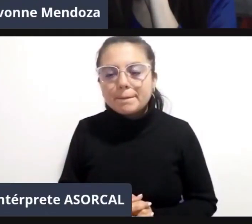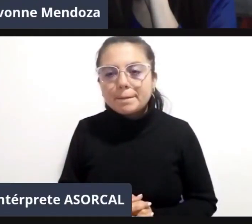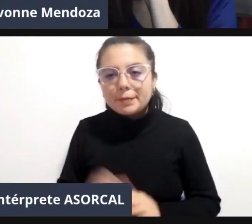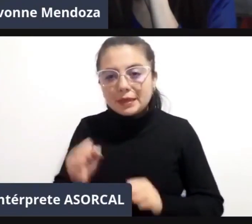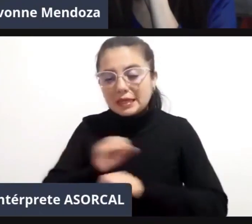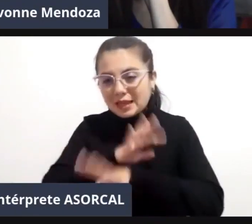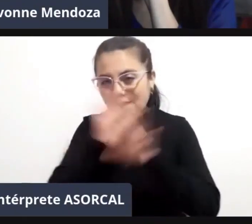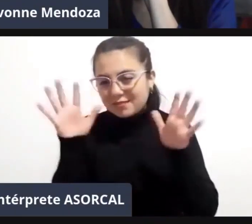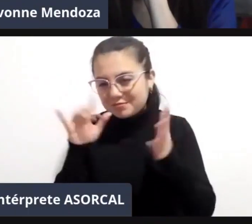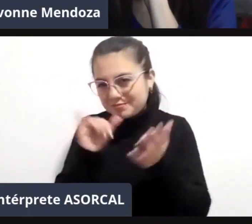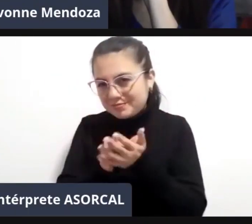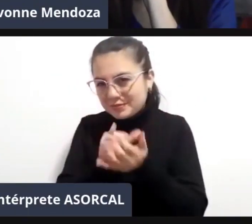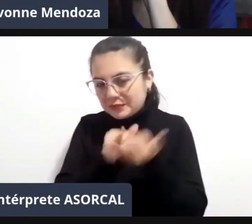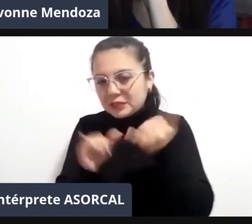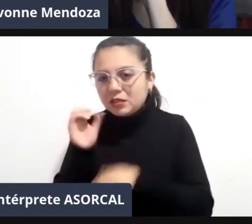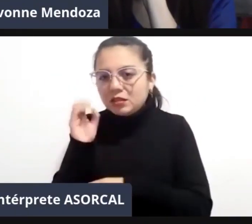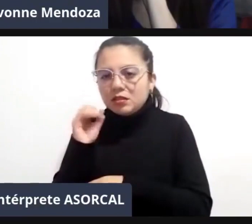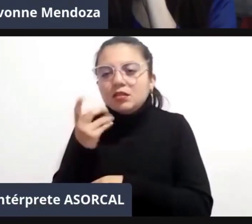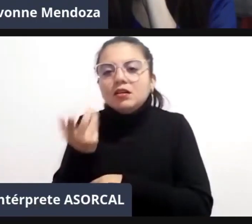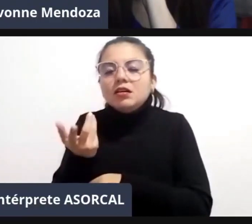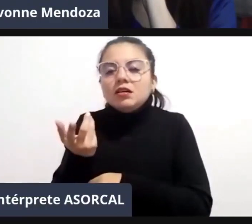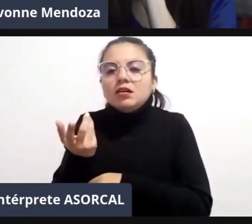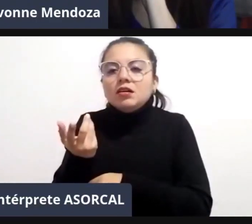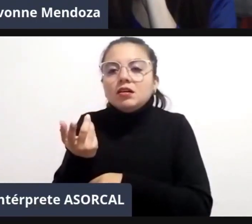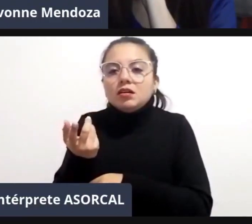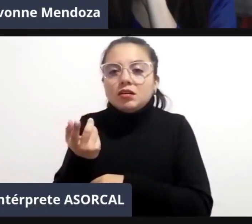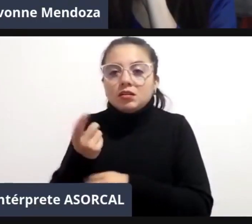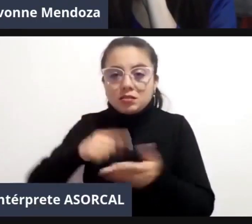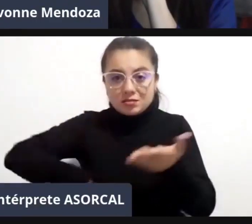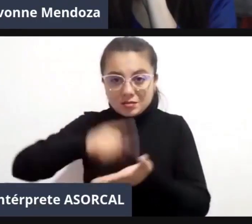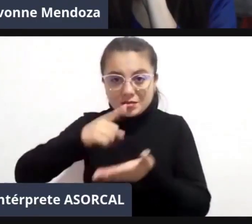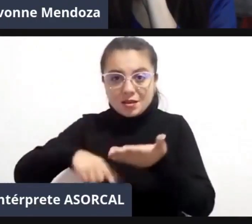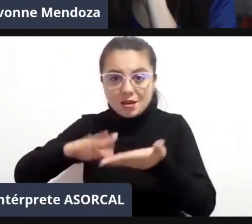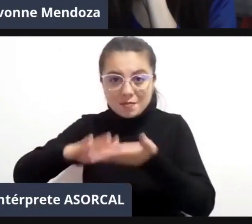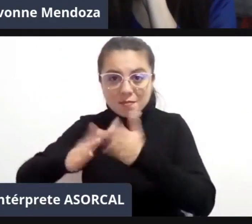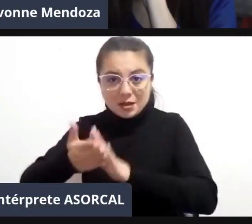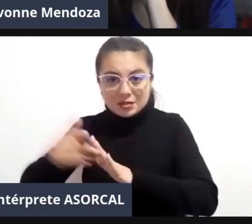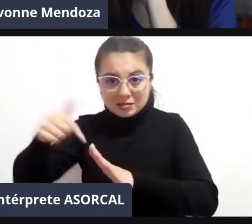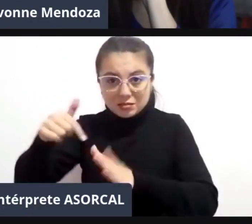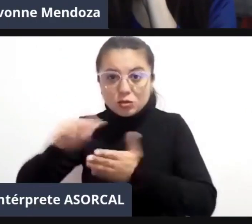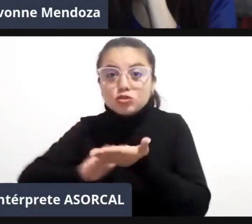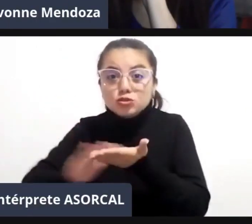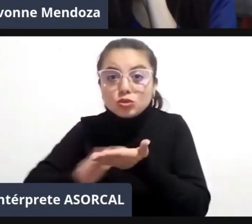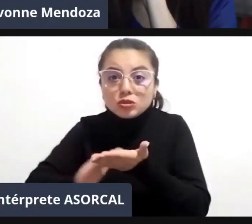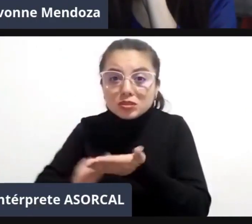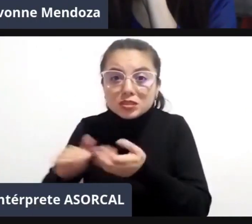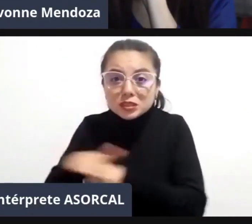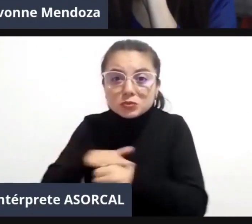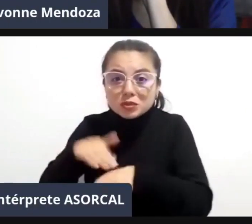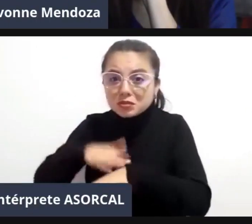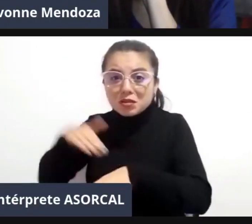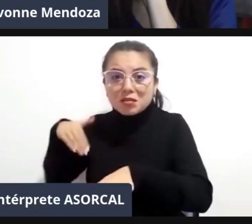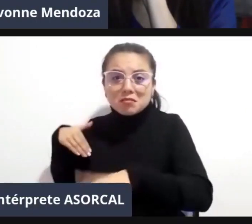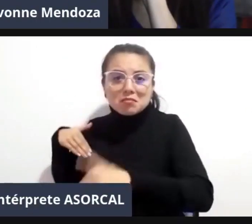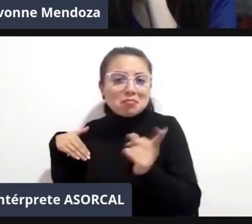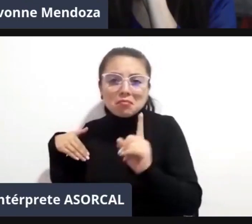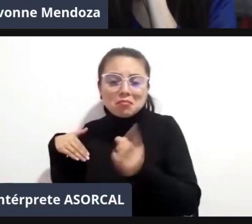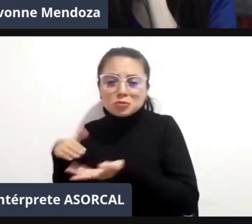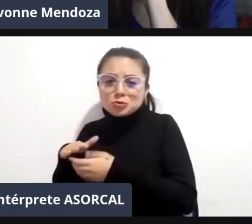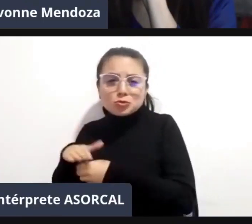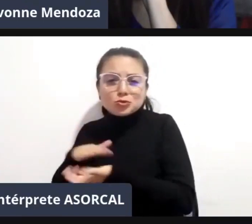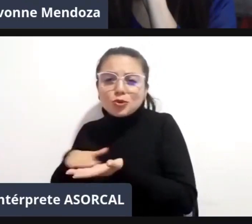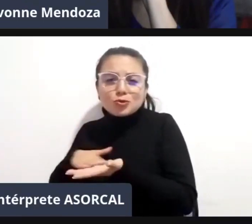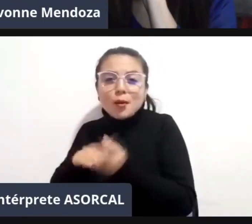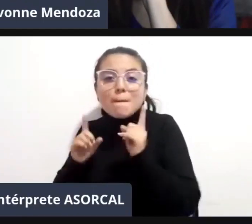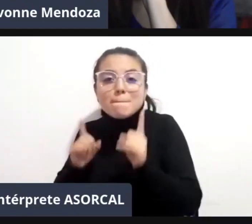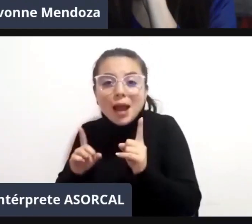de paz no solucionaron las contradicciones que dieron origen al conflicto, pero por lo menos acallaron las armas.